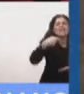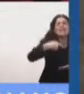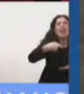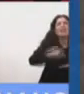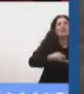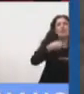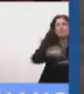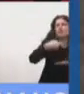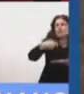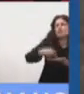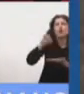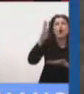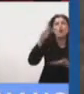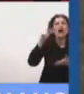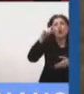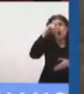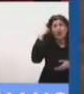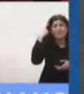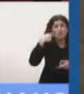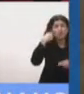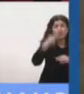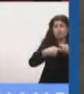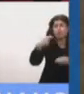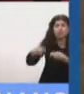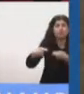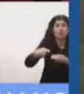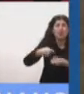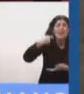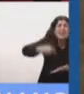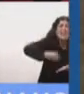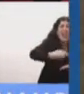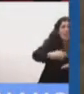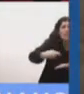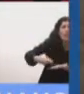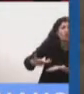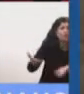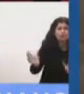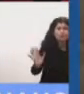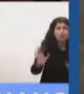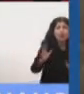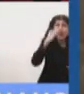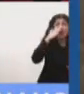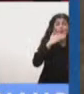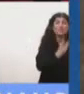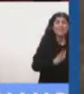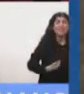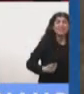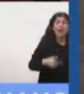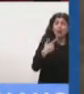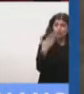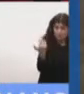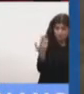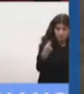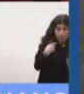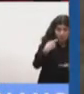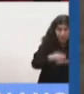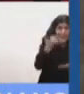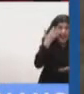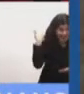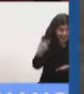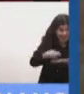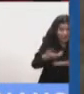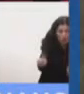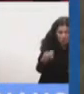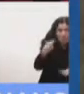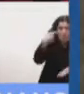a votar. Iba a ser un poquito más tarde la votación, se adelantó un poco porque alguno de los senadores que estaba anotado para